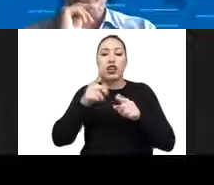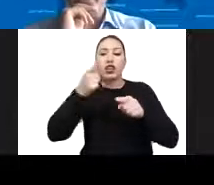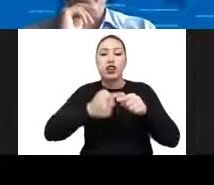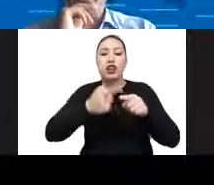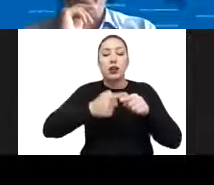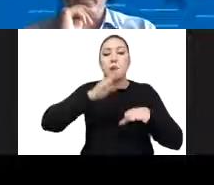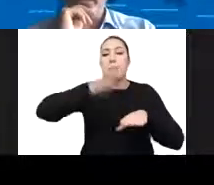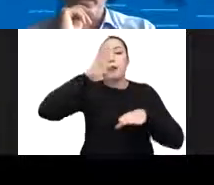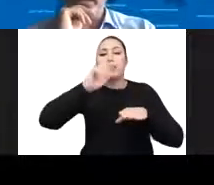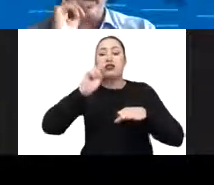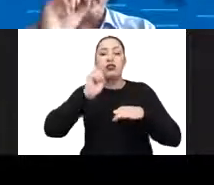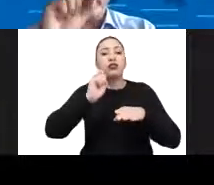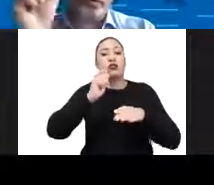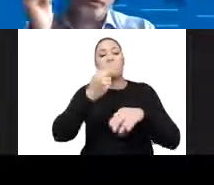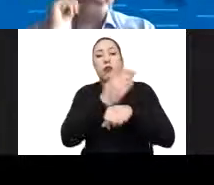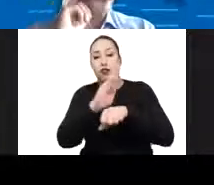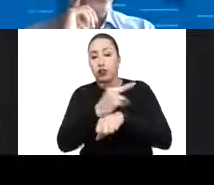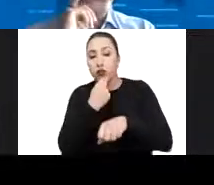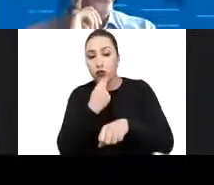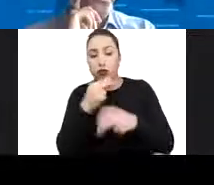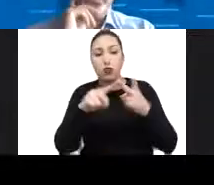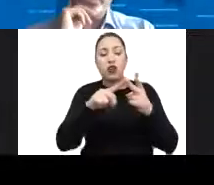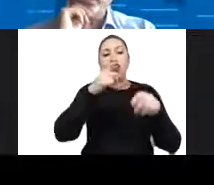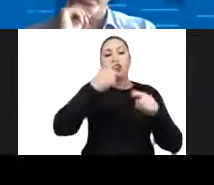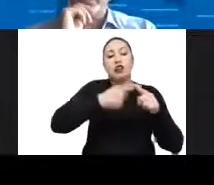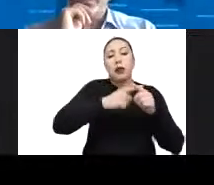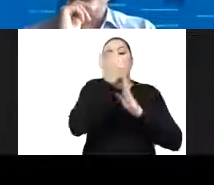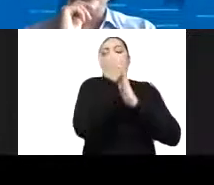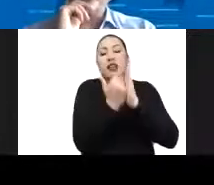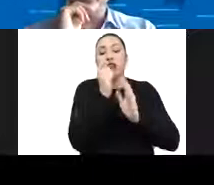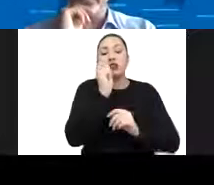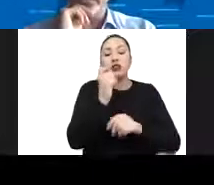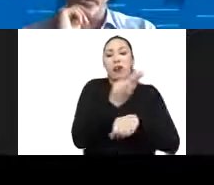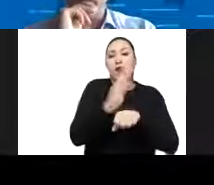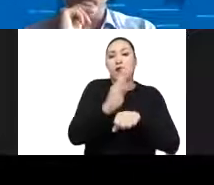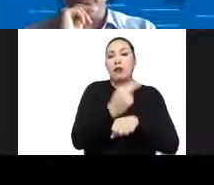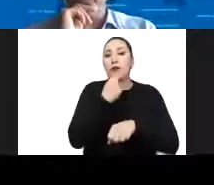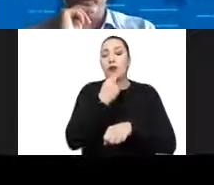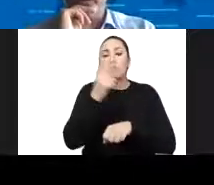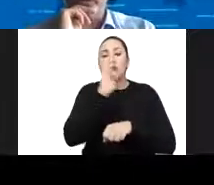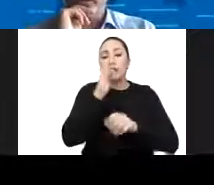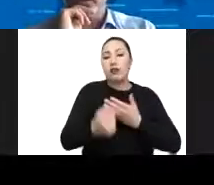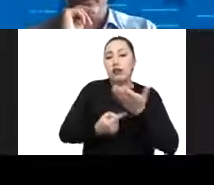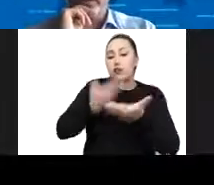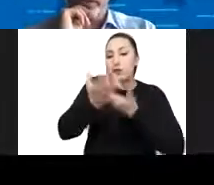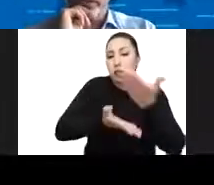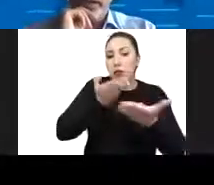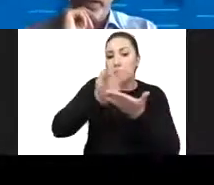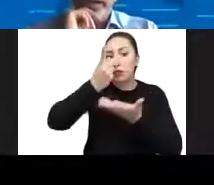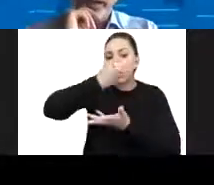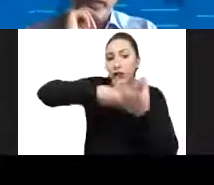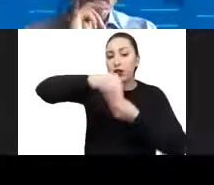ganan y pierden cada vez que proponemos una de estas inversiones. Es muy difícil tener una inversión que es